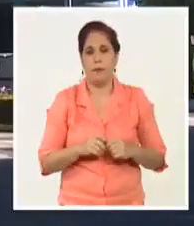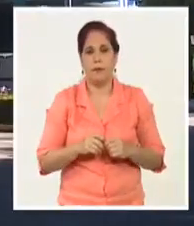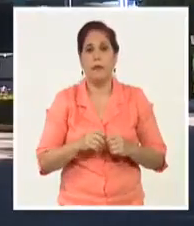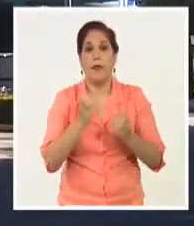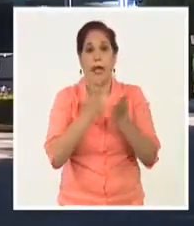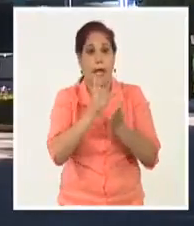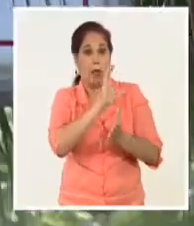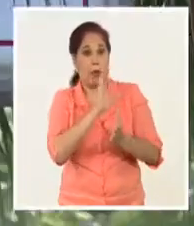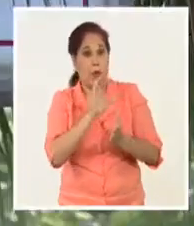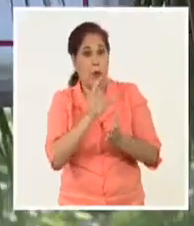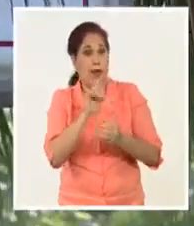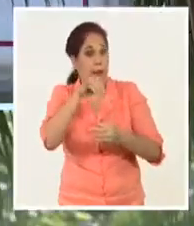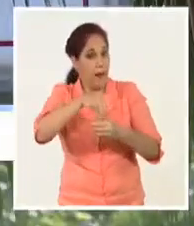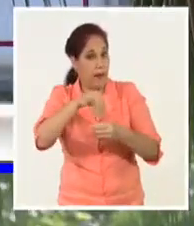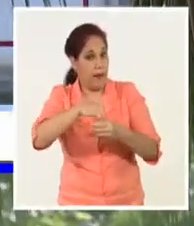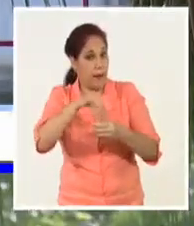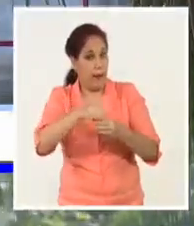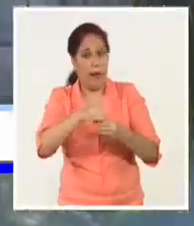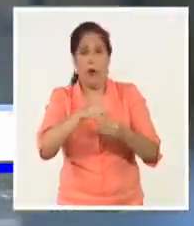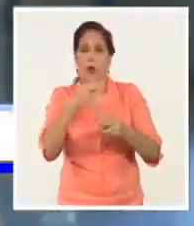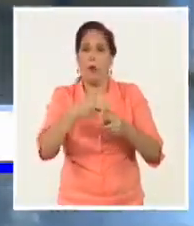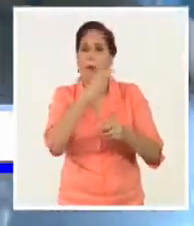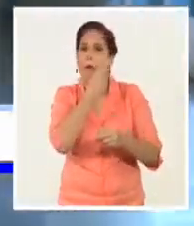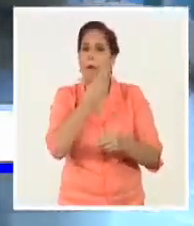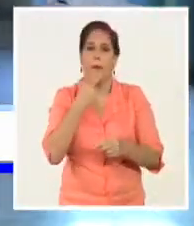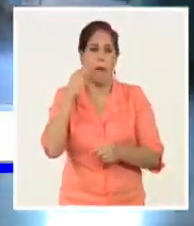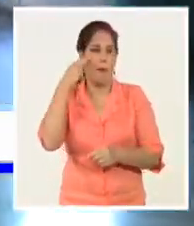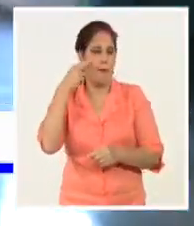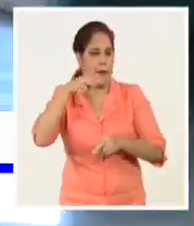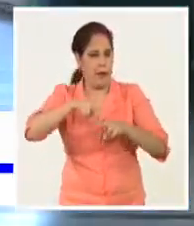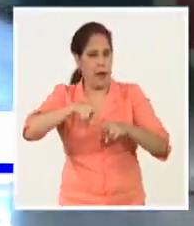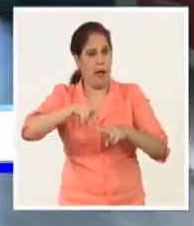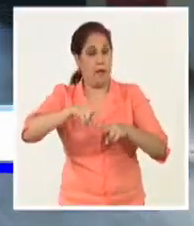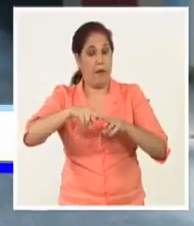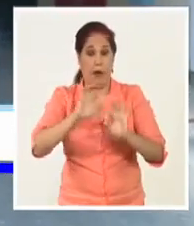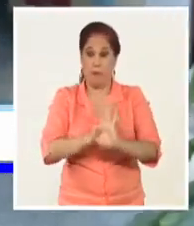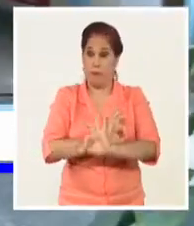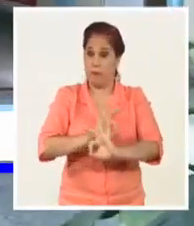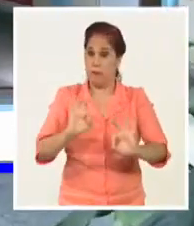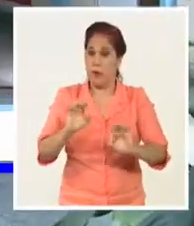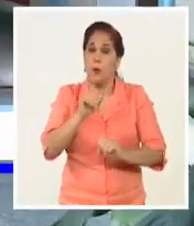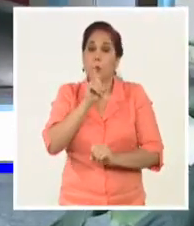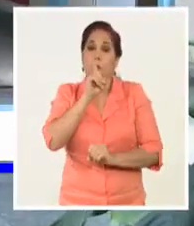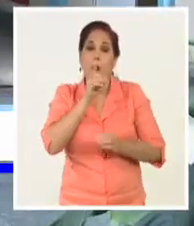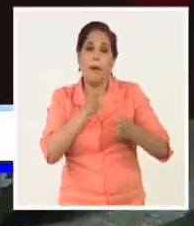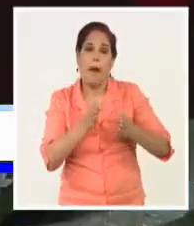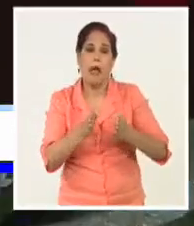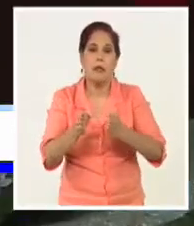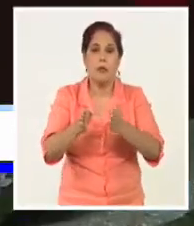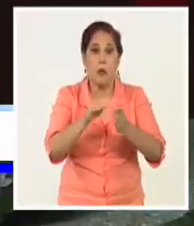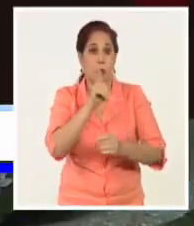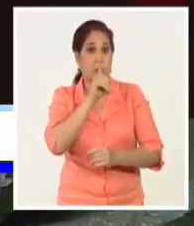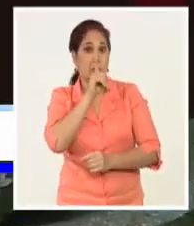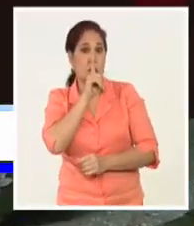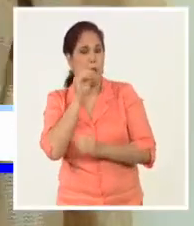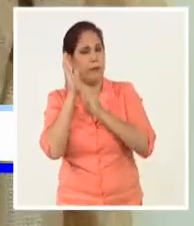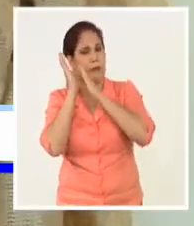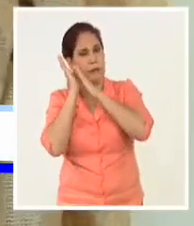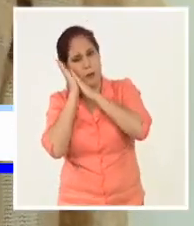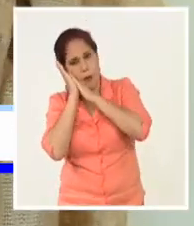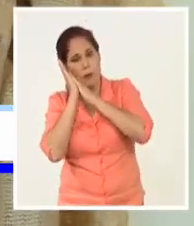Escuela de Formación Integral José Martí de La Habana. Impecables y silenciosos el pasillo central, los